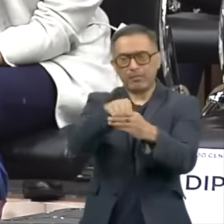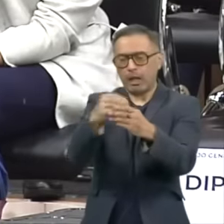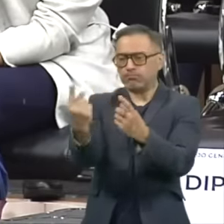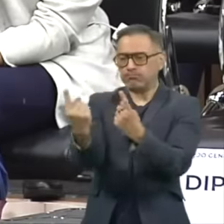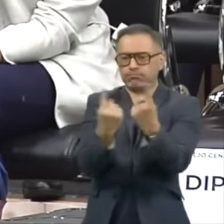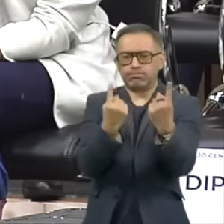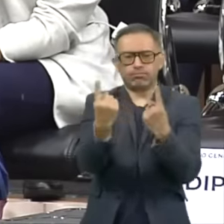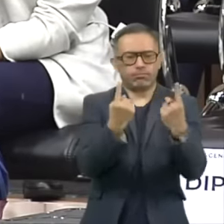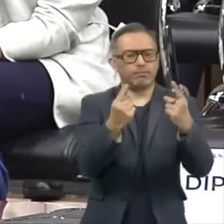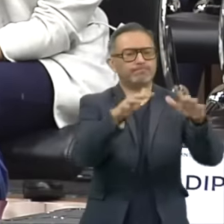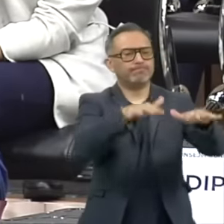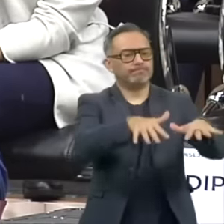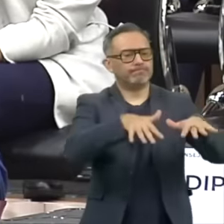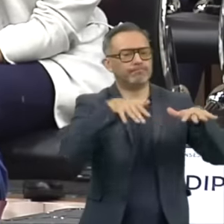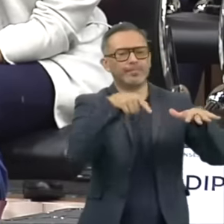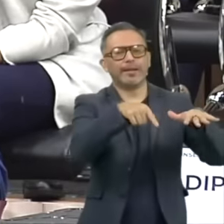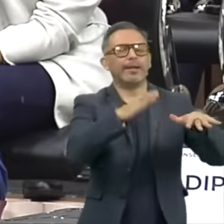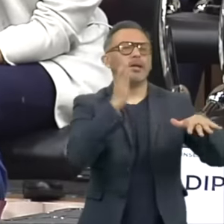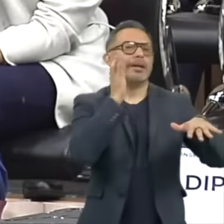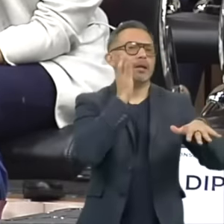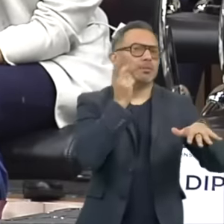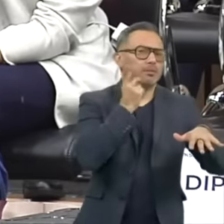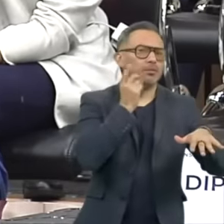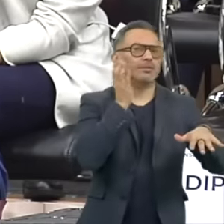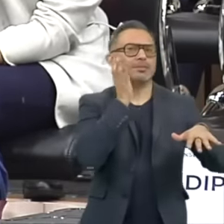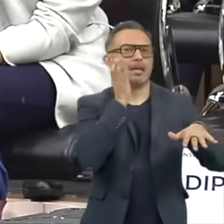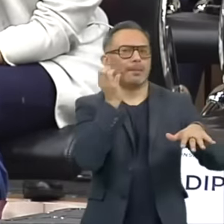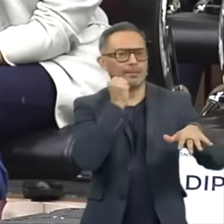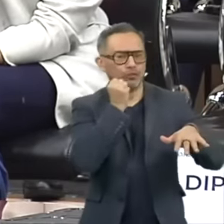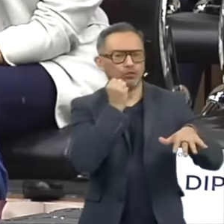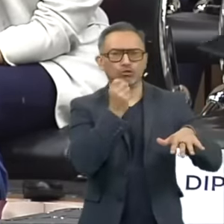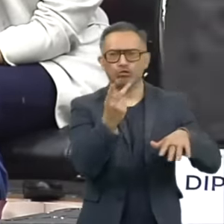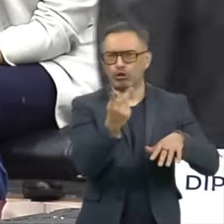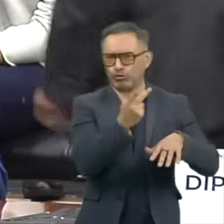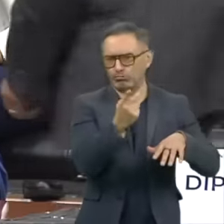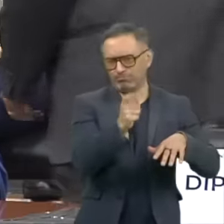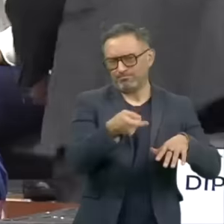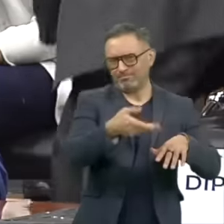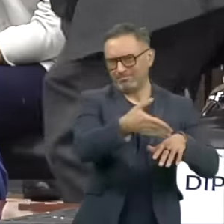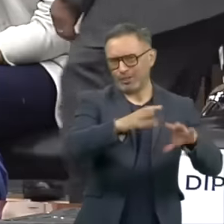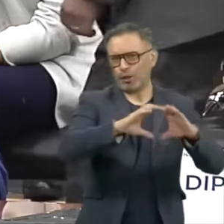las legislaturas, tanto del Senado como del Congreso de la Unión.